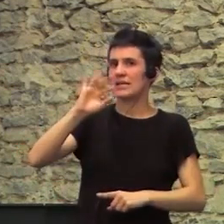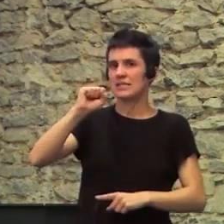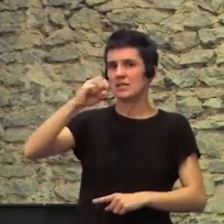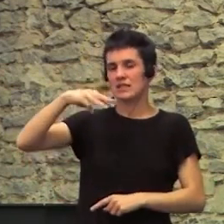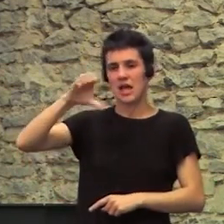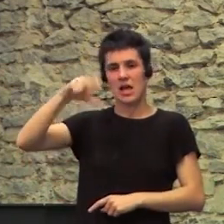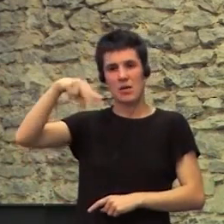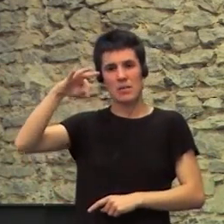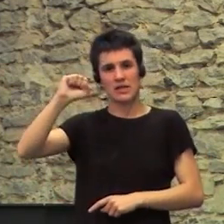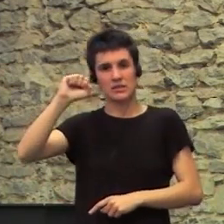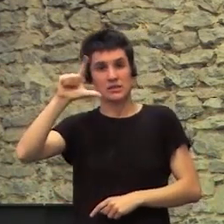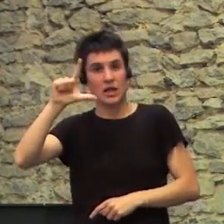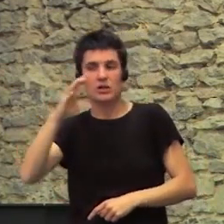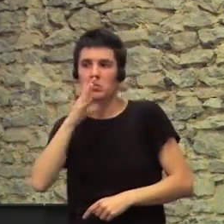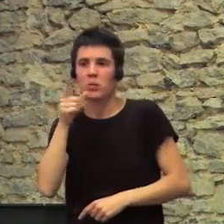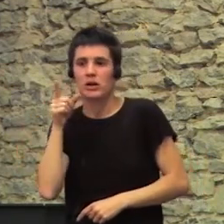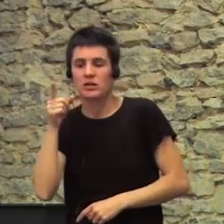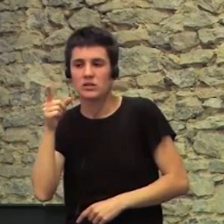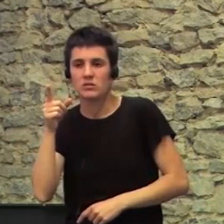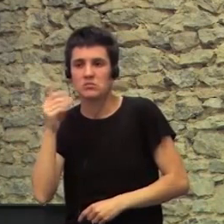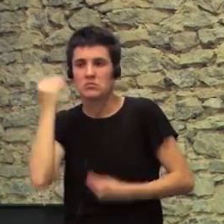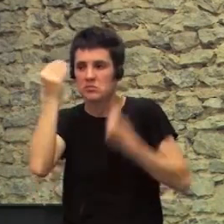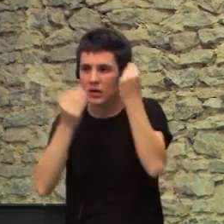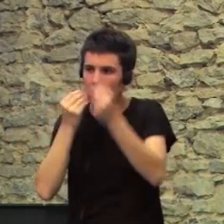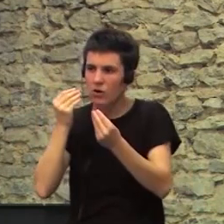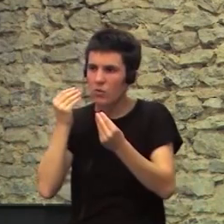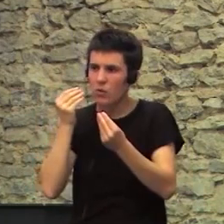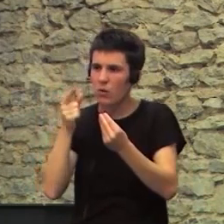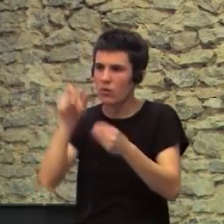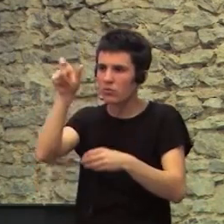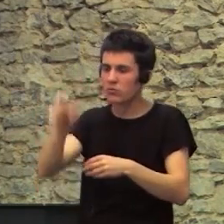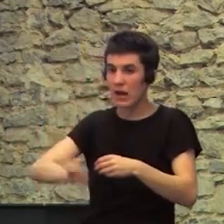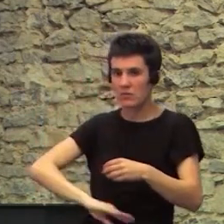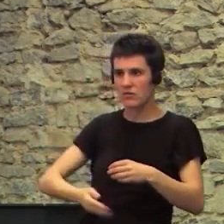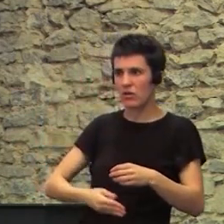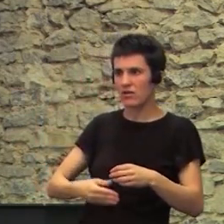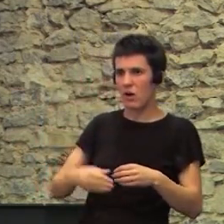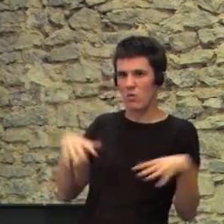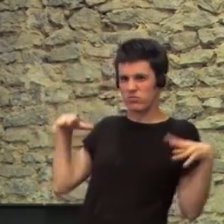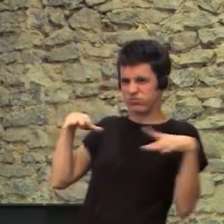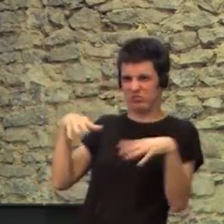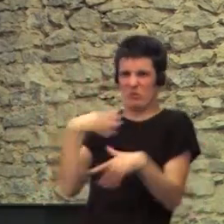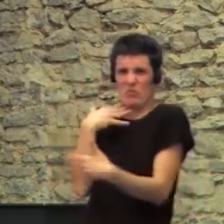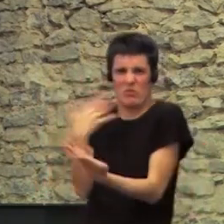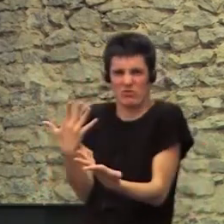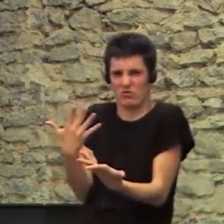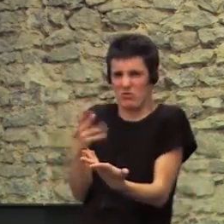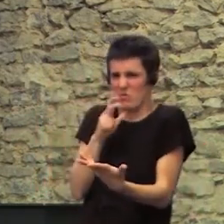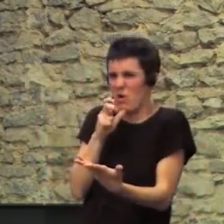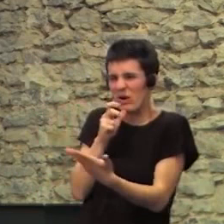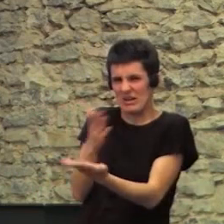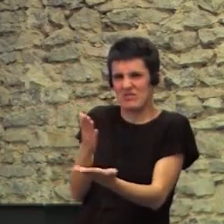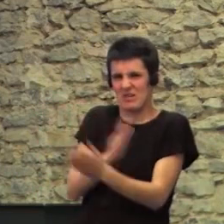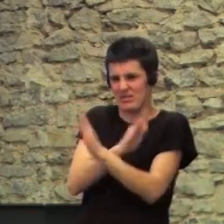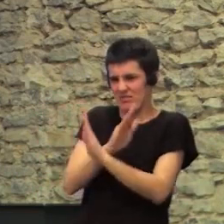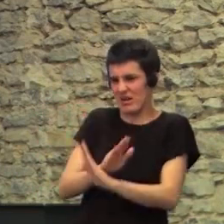Pues porque todavía se consideraba un monstruo a la persona que era hermafrodita, pero digamos que era purificado,